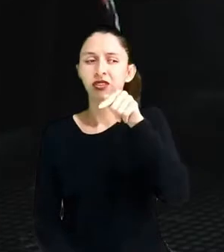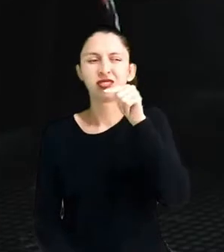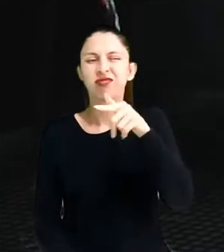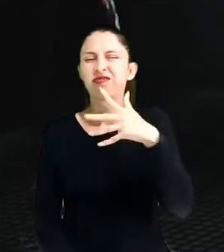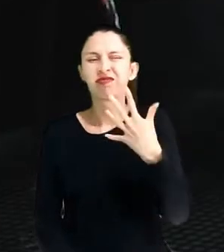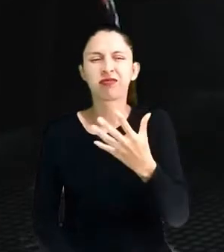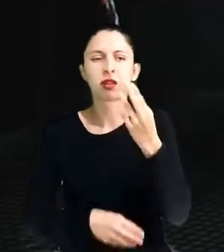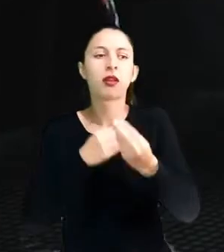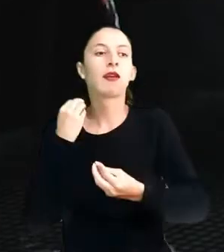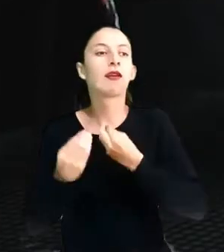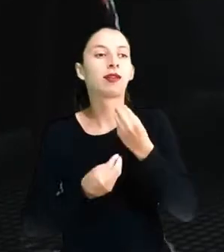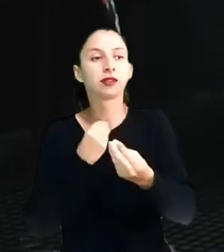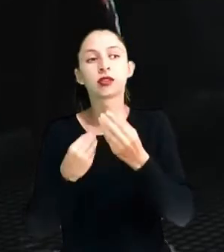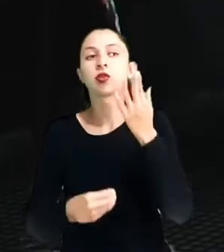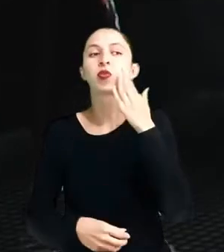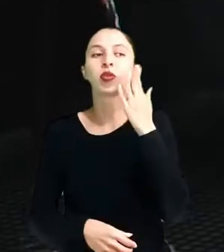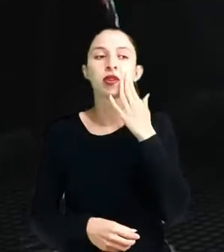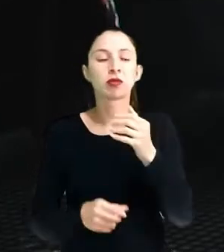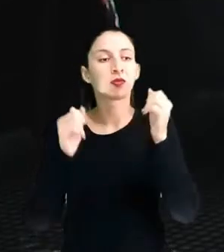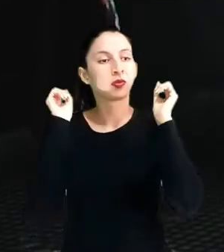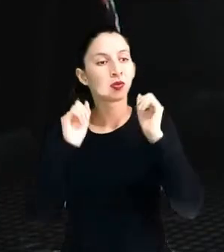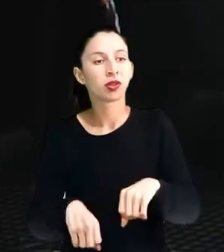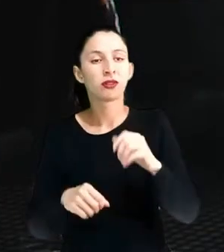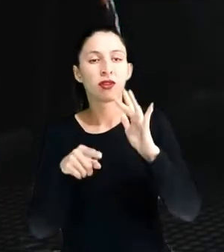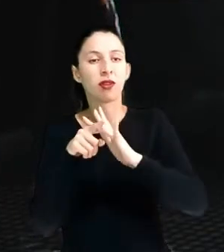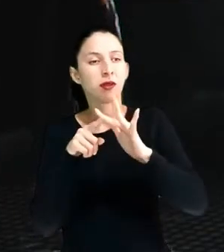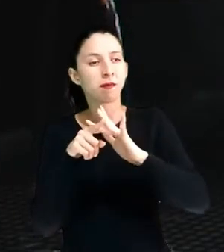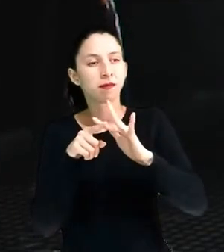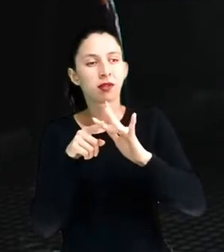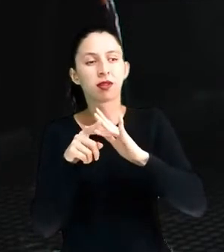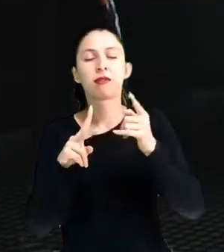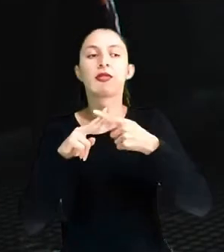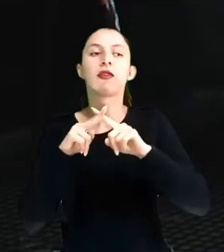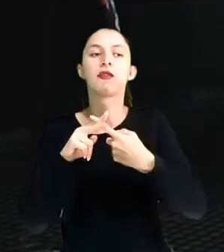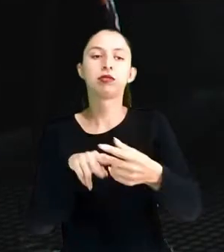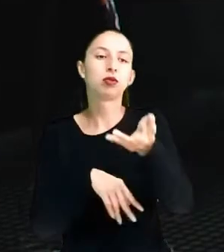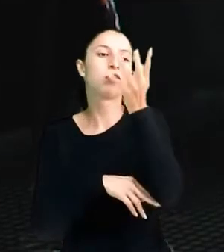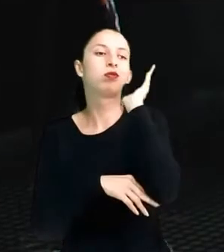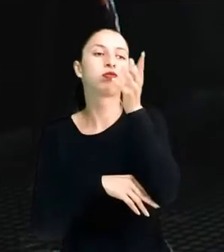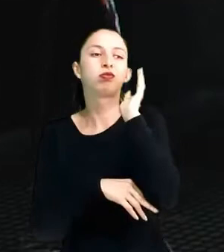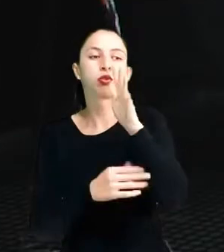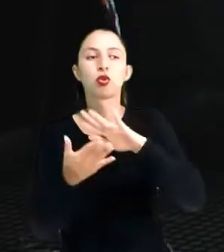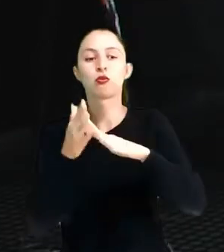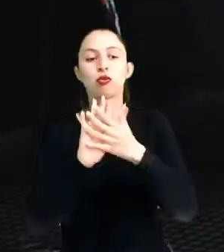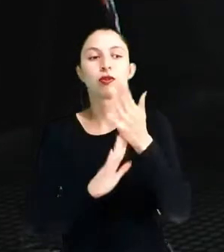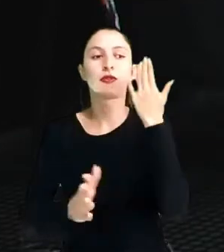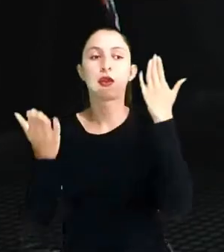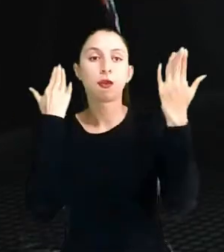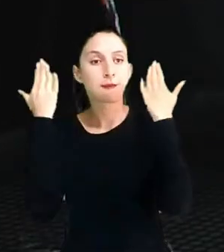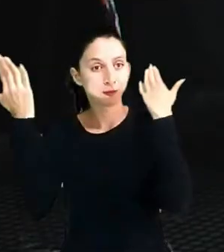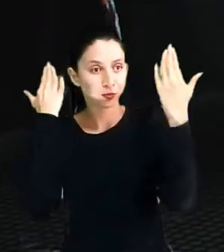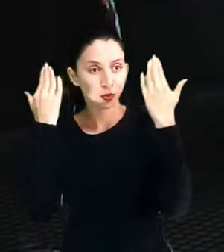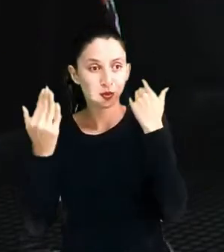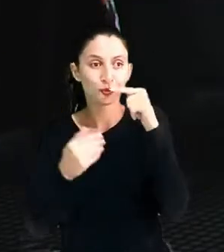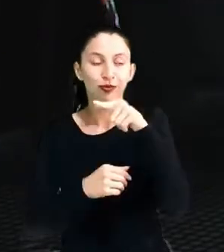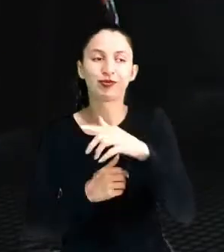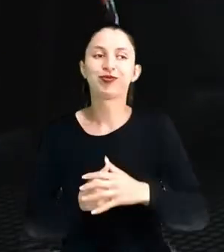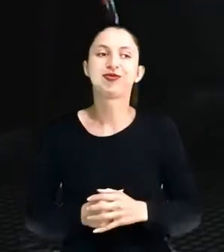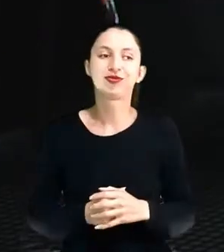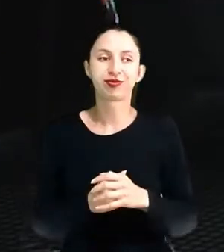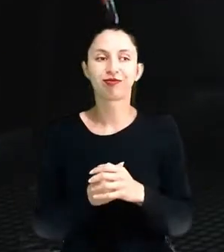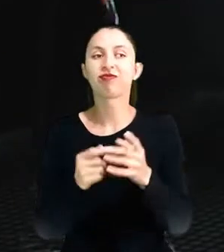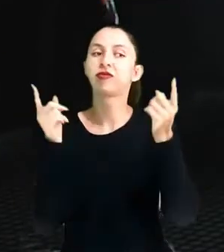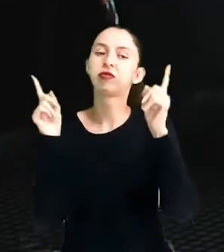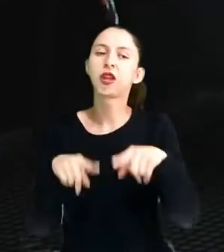materiales didácticos que se diseñaron para poder desarrollar talleres de capacitación con comunidades rurales, y en